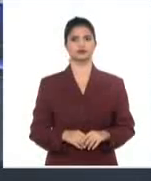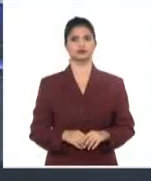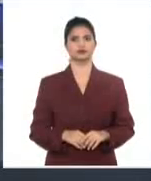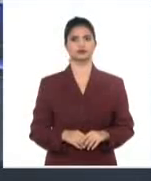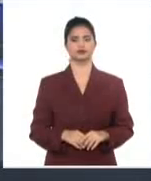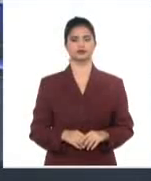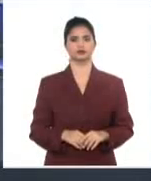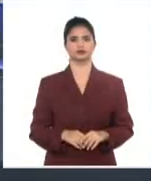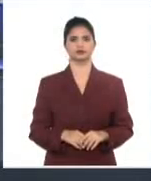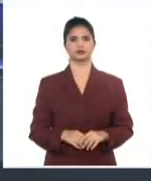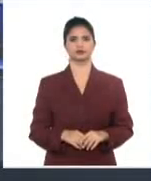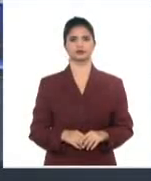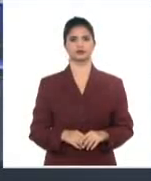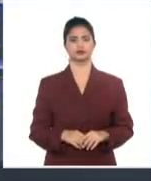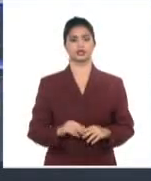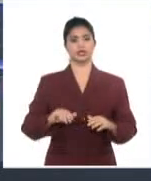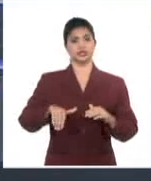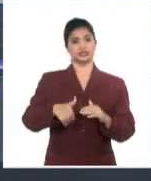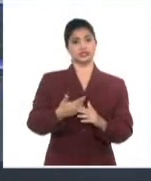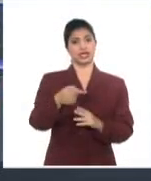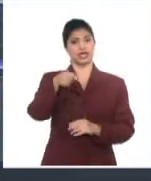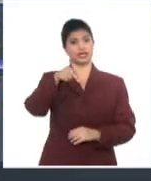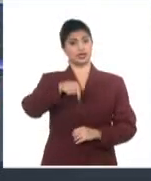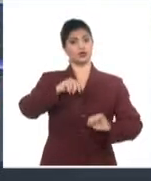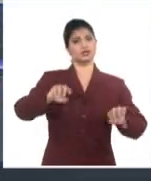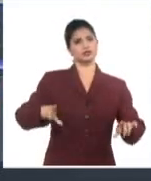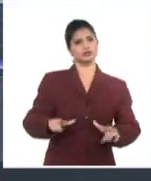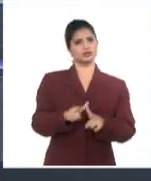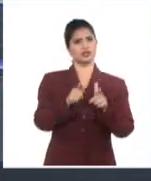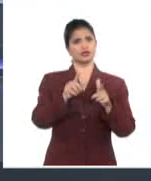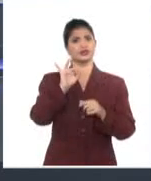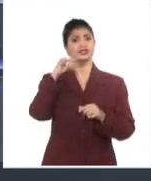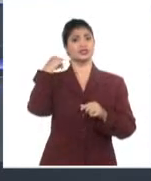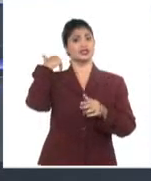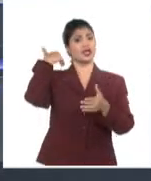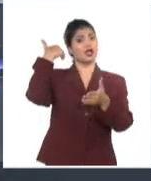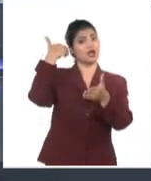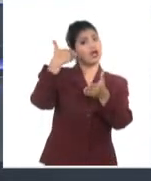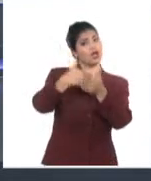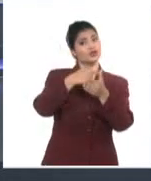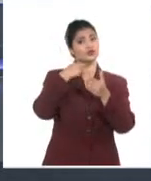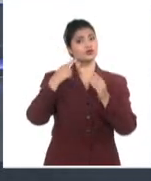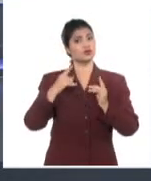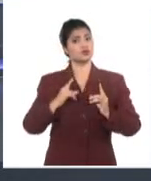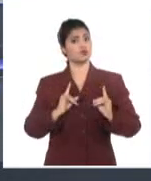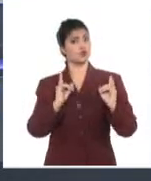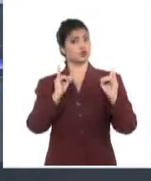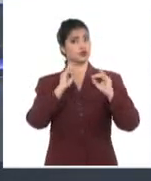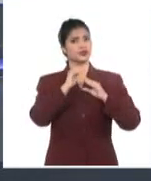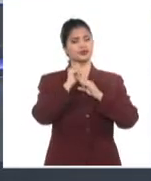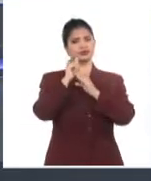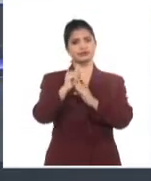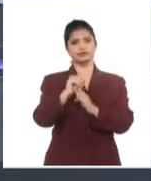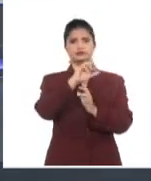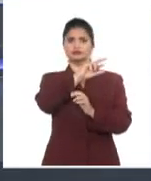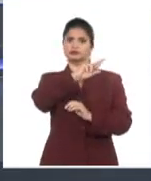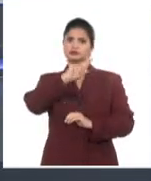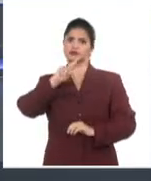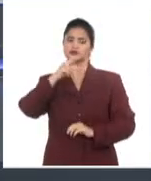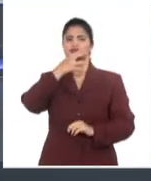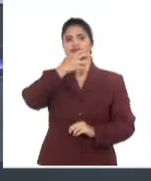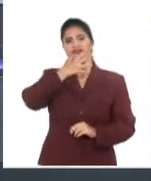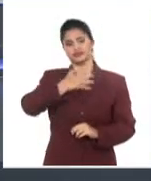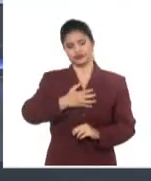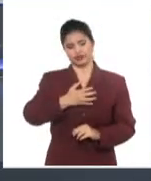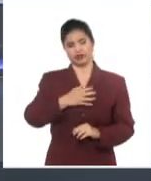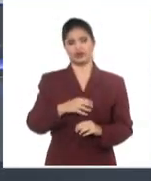Hoy es un día de conmemoración. Hace 7 años desapareció físicamente el líder histórico de la Revolución Cubana, Fidel